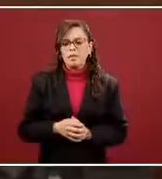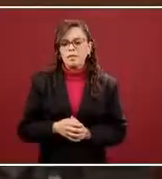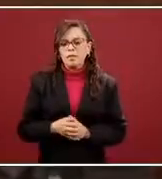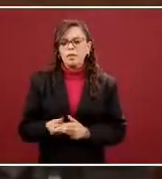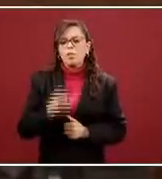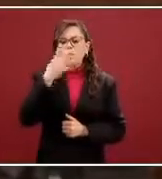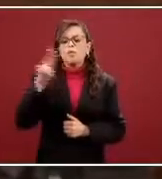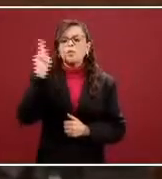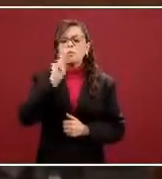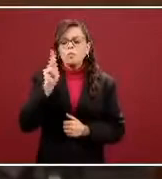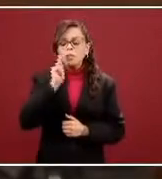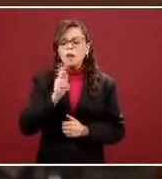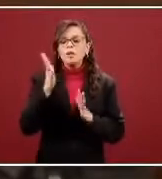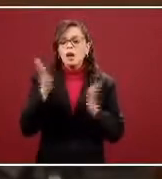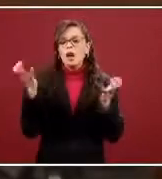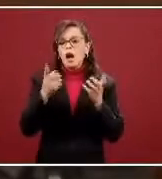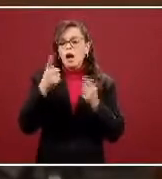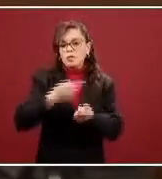pruebas han hecho ustedes?